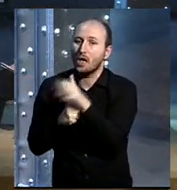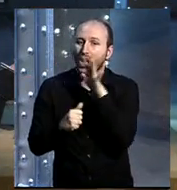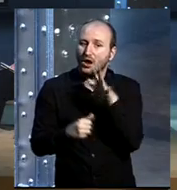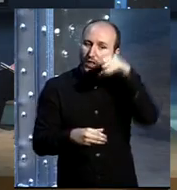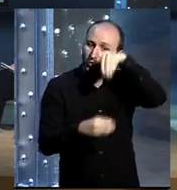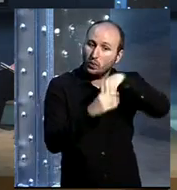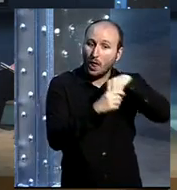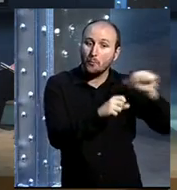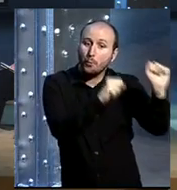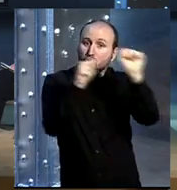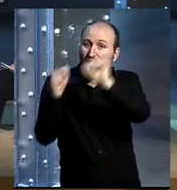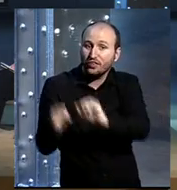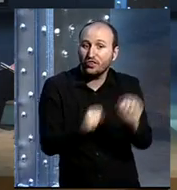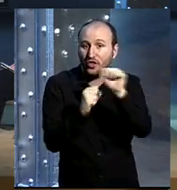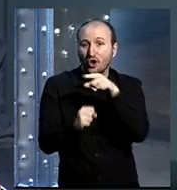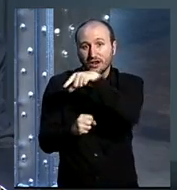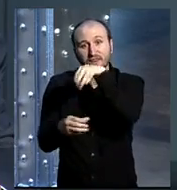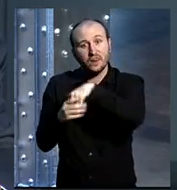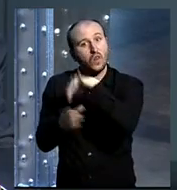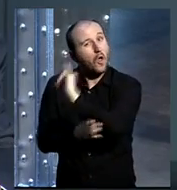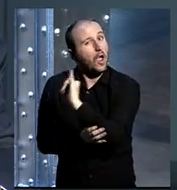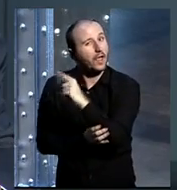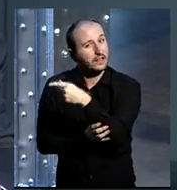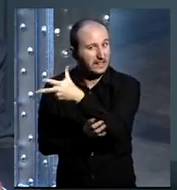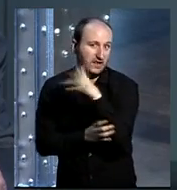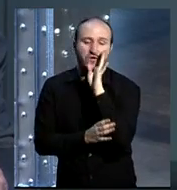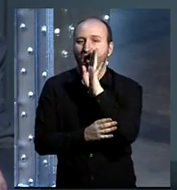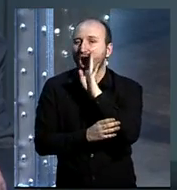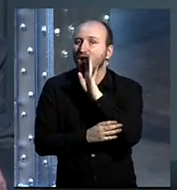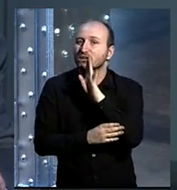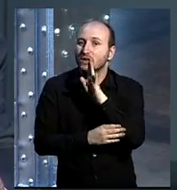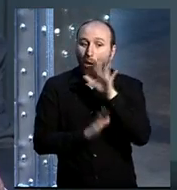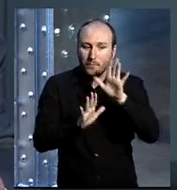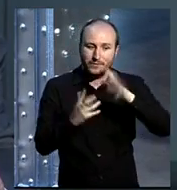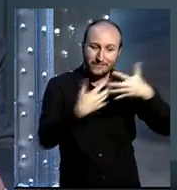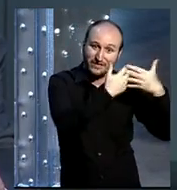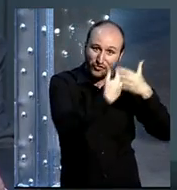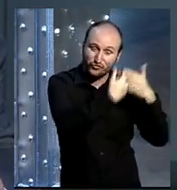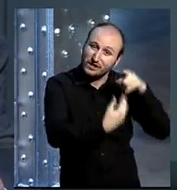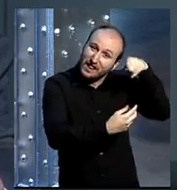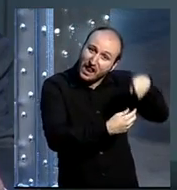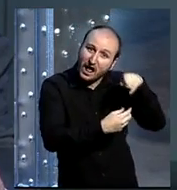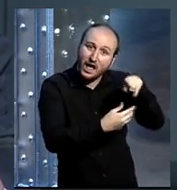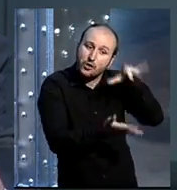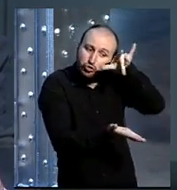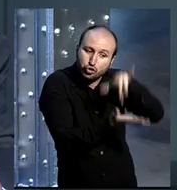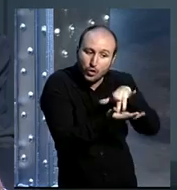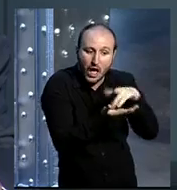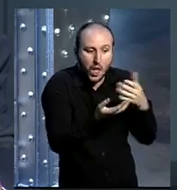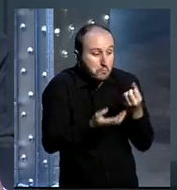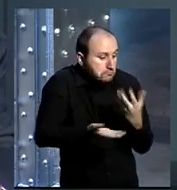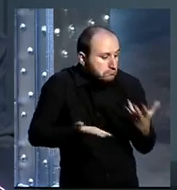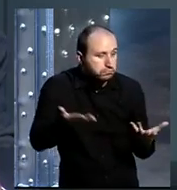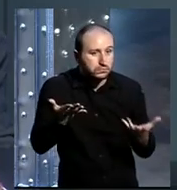integral de este derecho, y en cambio en Estados Unidos, pues lo que uno encuentra es que, bueno,